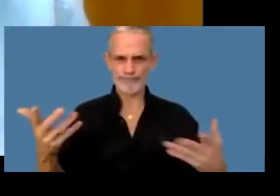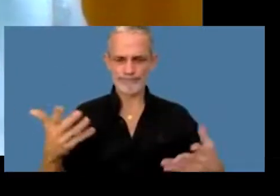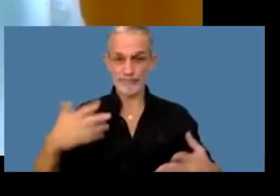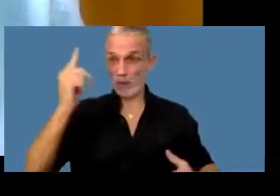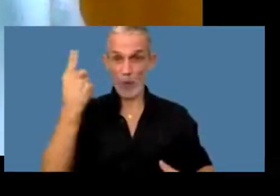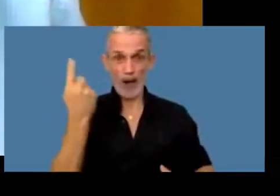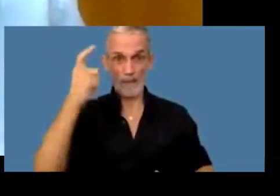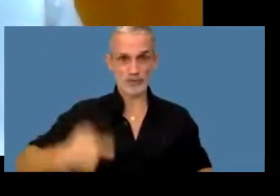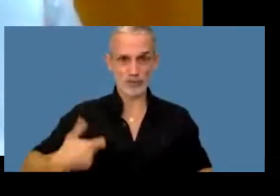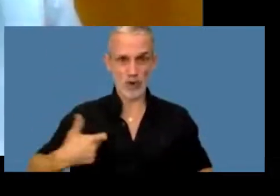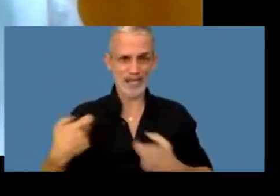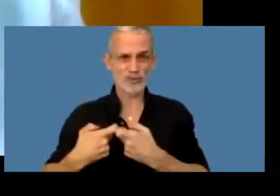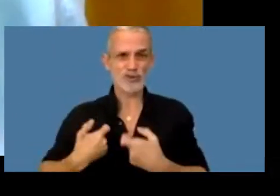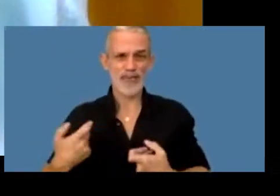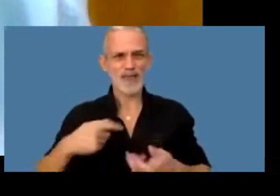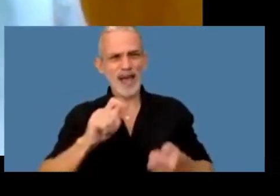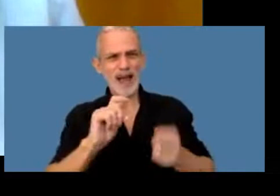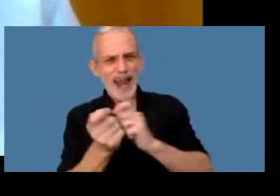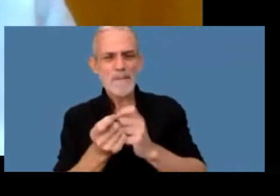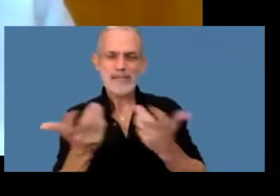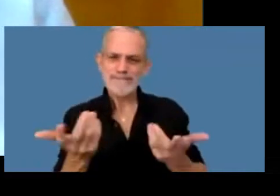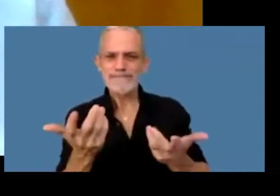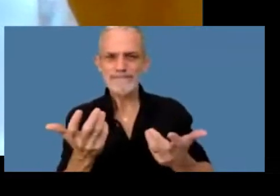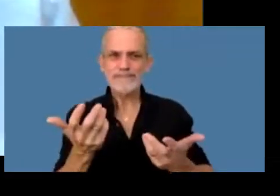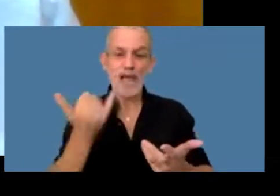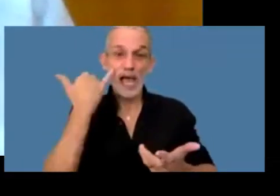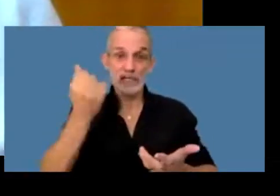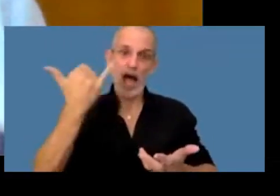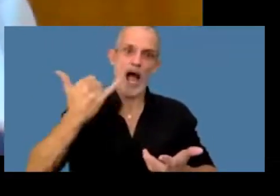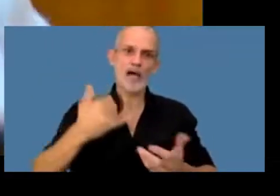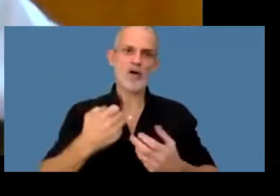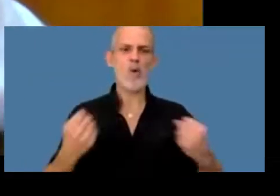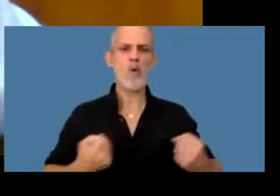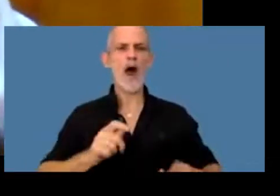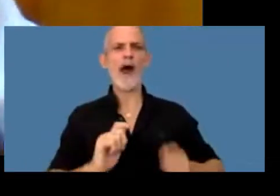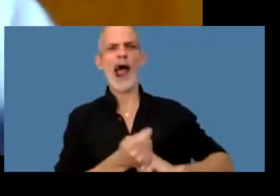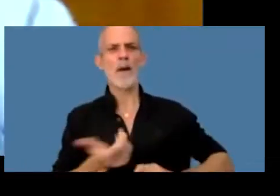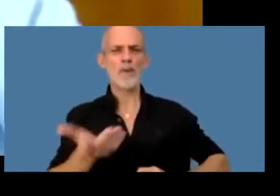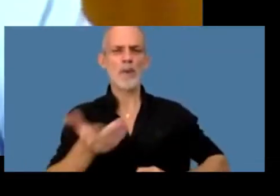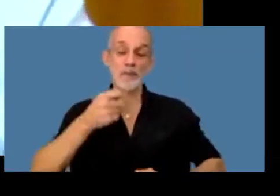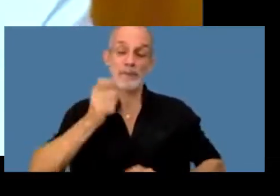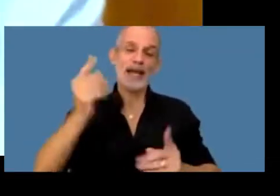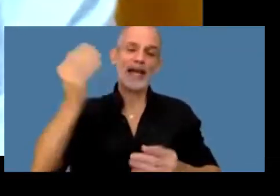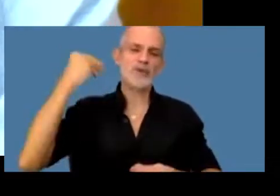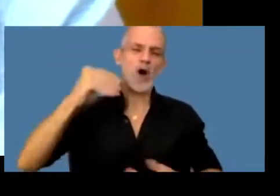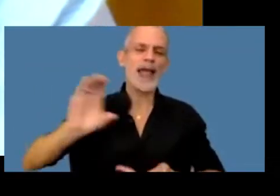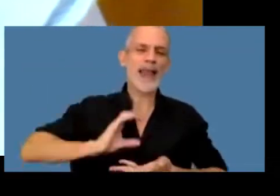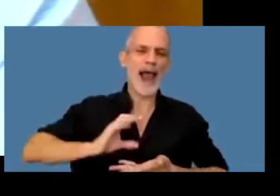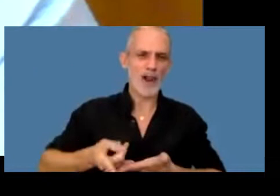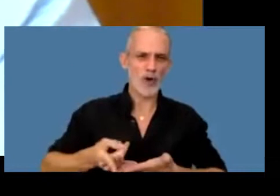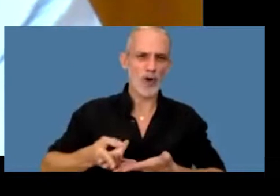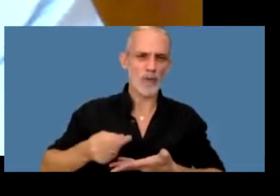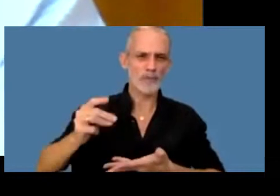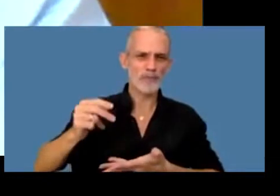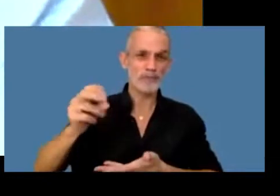muchas veces cuando hacemos cambios tenemos que, ya que tenemos tanta valentía de hacer determinados cambios, fíjense lo que pasó con el aguinaldo. Es